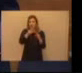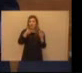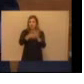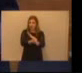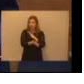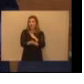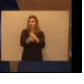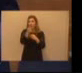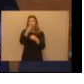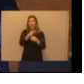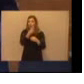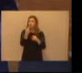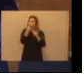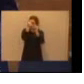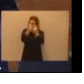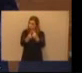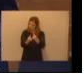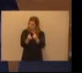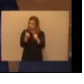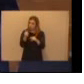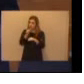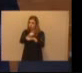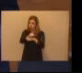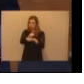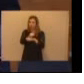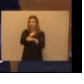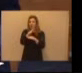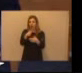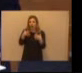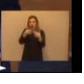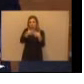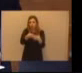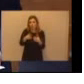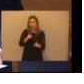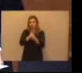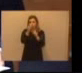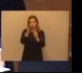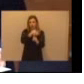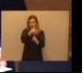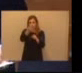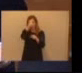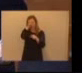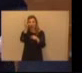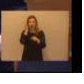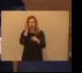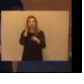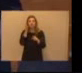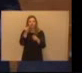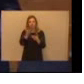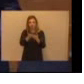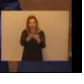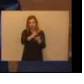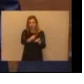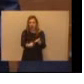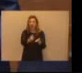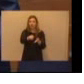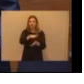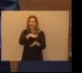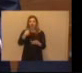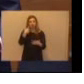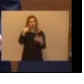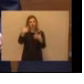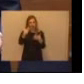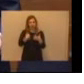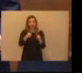presupuestario del Gobierno en la lucha contra la violencia de género está acreditada. Y me gustaría destacar la labor del